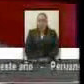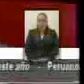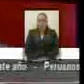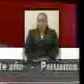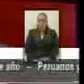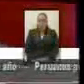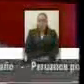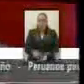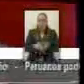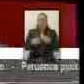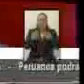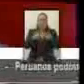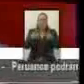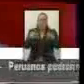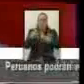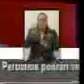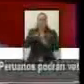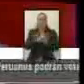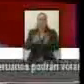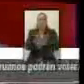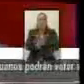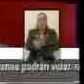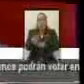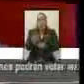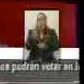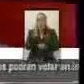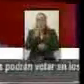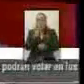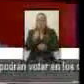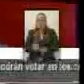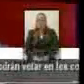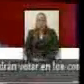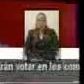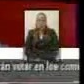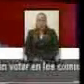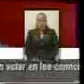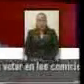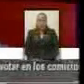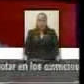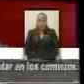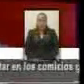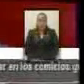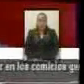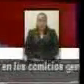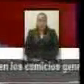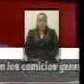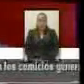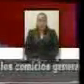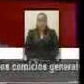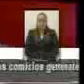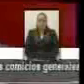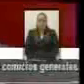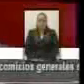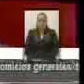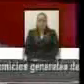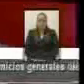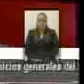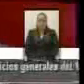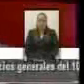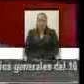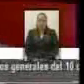fondos. 23 Fiscalías Provinciales en Lima, presidente. Sigamos, 2 Fiscalías Superiores en lo Penal de Lima.